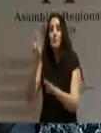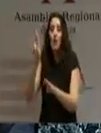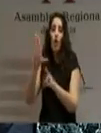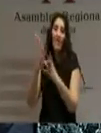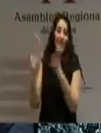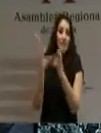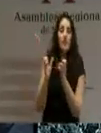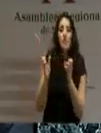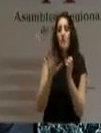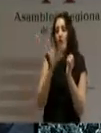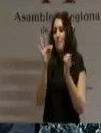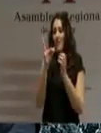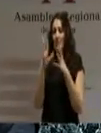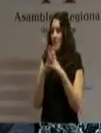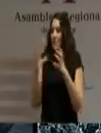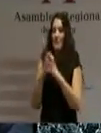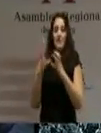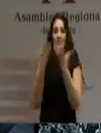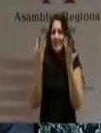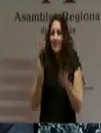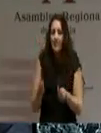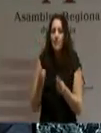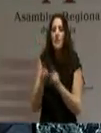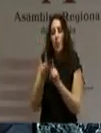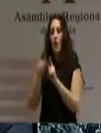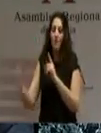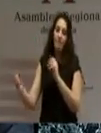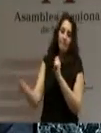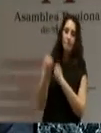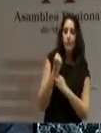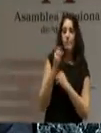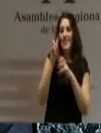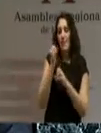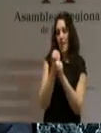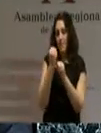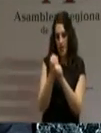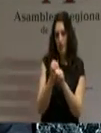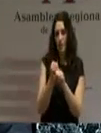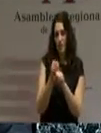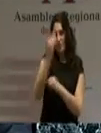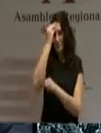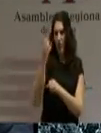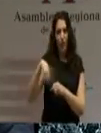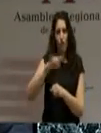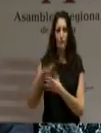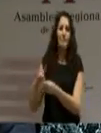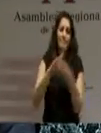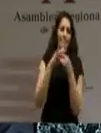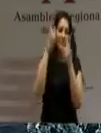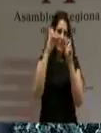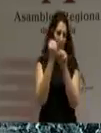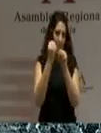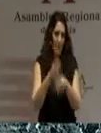además fervientemente lo deseo, que cojan esa mano que es el empleo. Yo creo que a todos nos tiene que unir eso. Creo que a